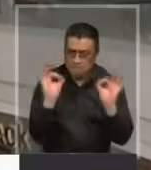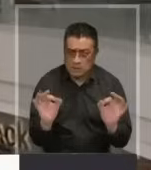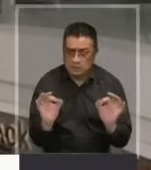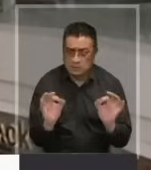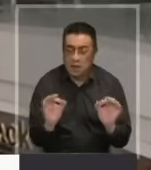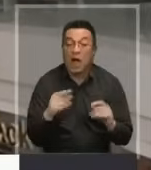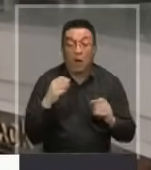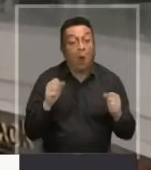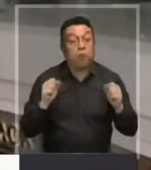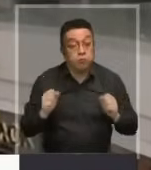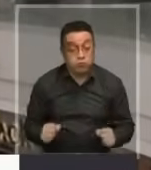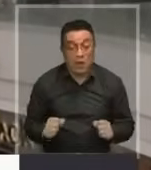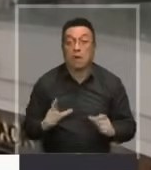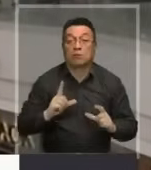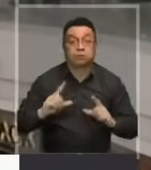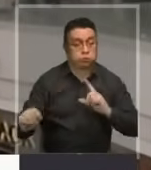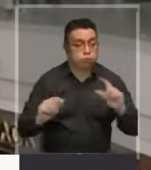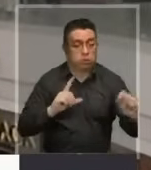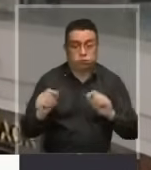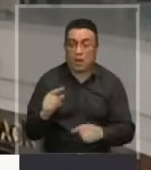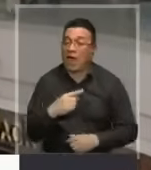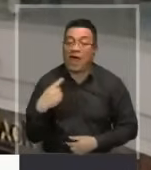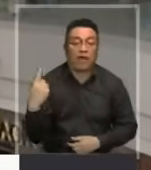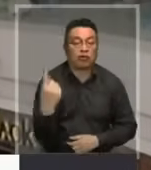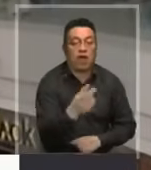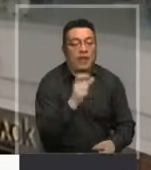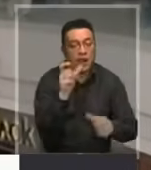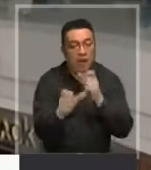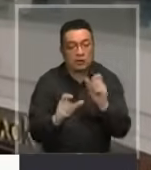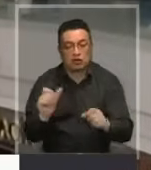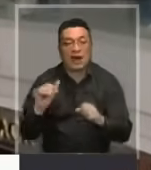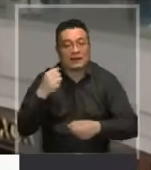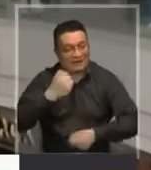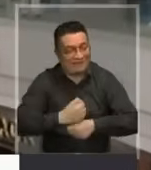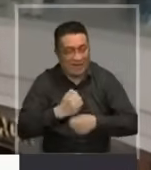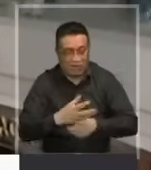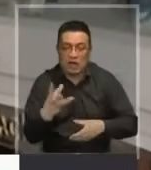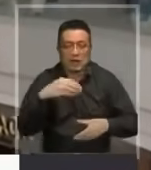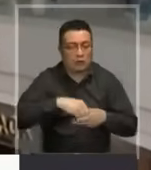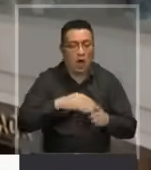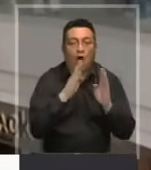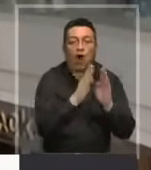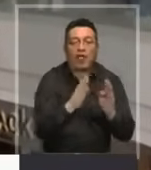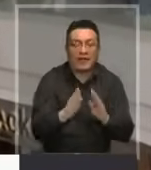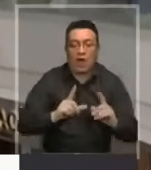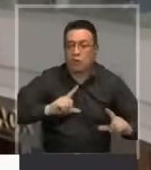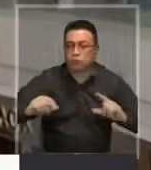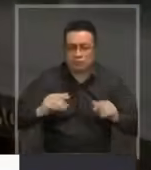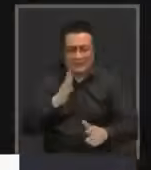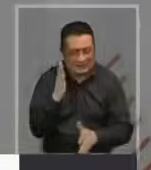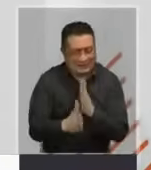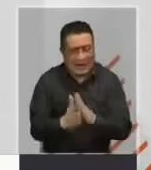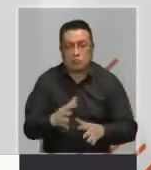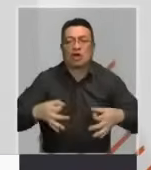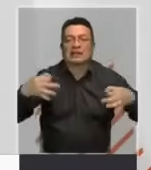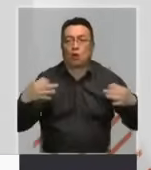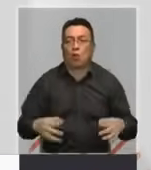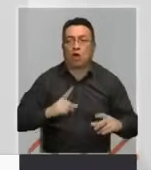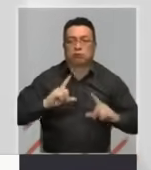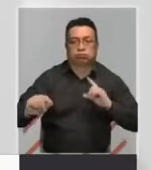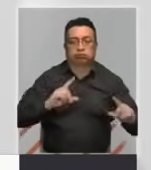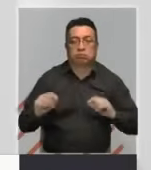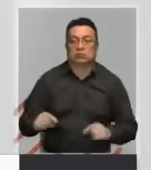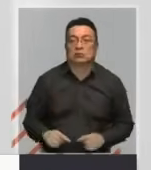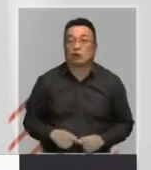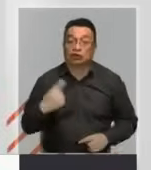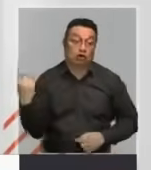pudiendo, por ejemplo, evacuar a todos los visitantes y colaboradores de manera ordenada, rápida y segura. Se está